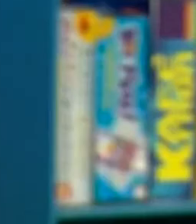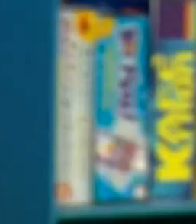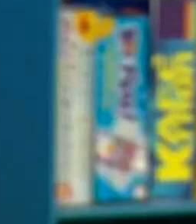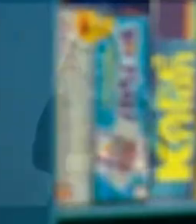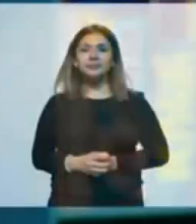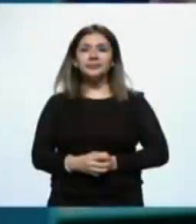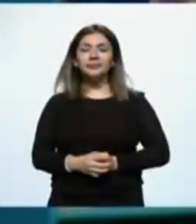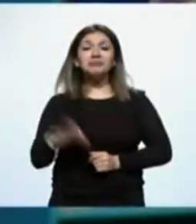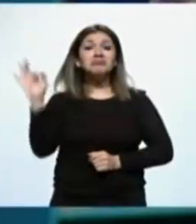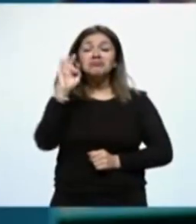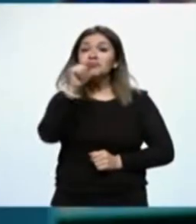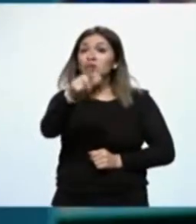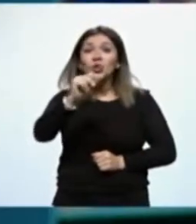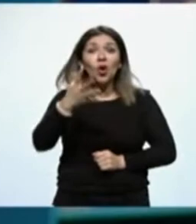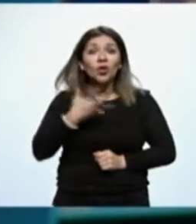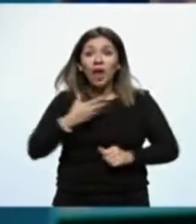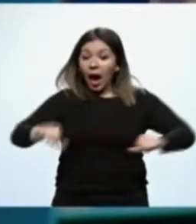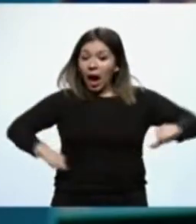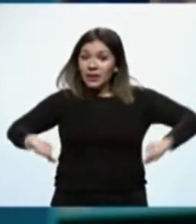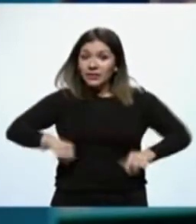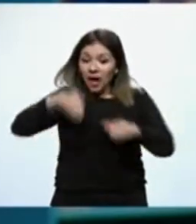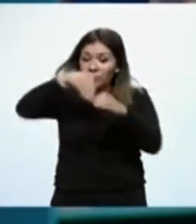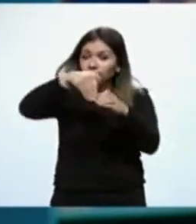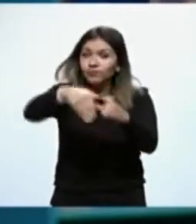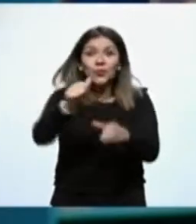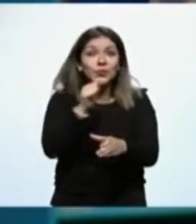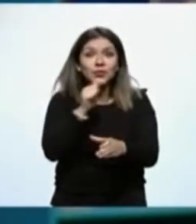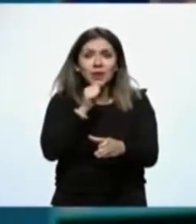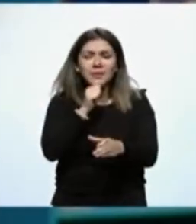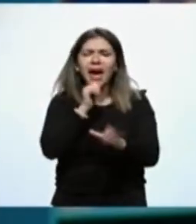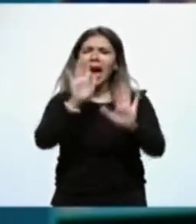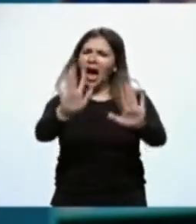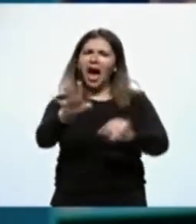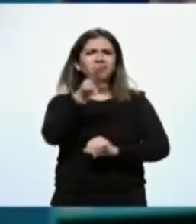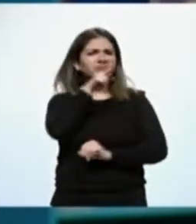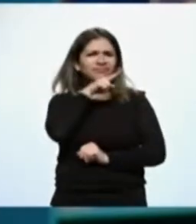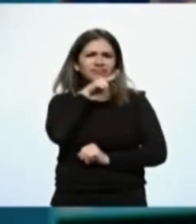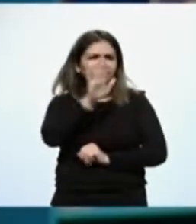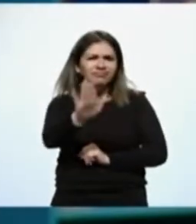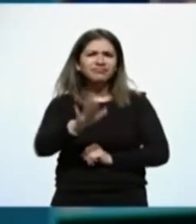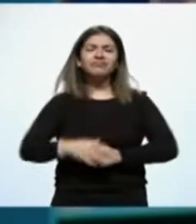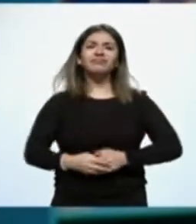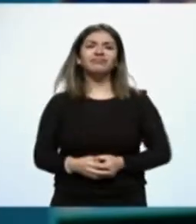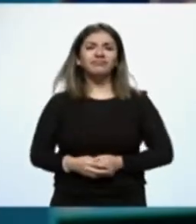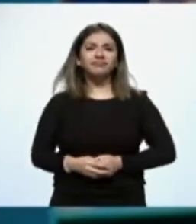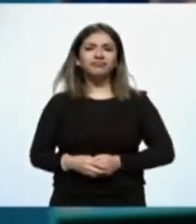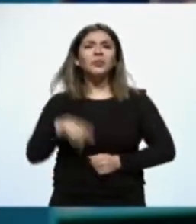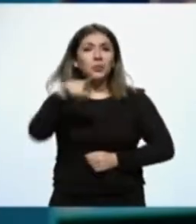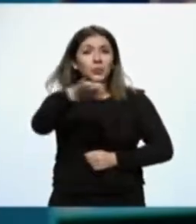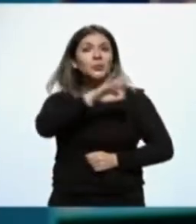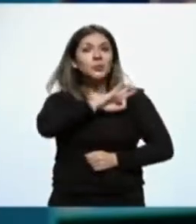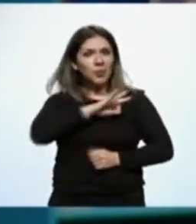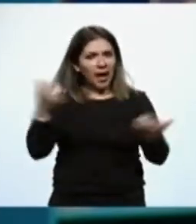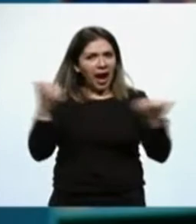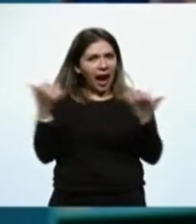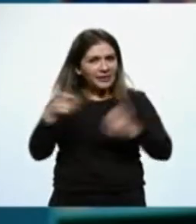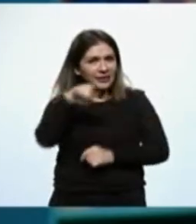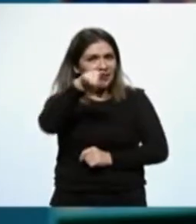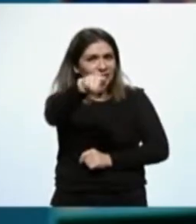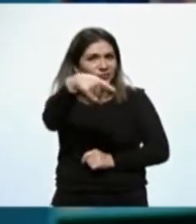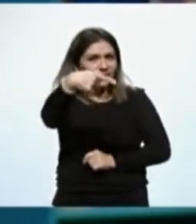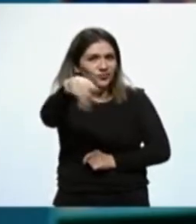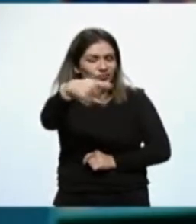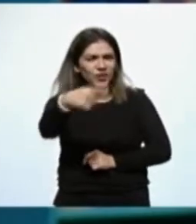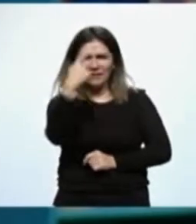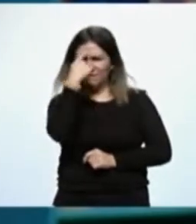Si tú aún no cuentas con tu carpeta de experiencias, no te preocupes. Tú puedes fabricar una.